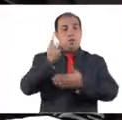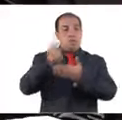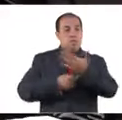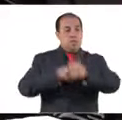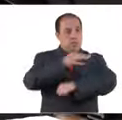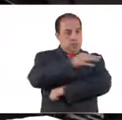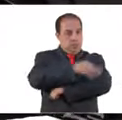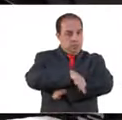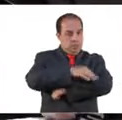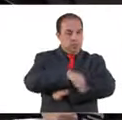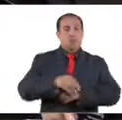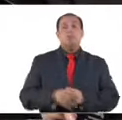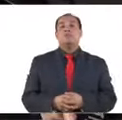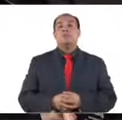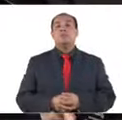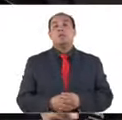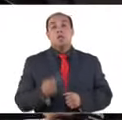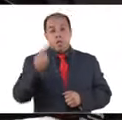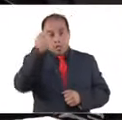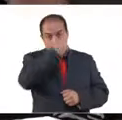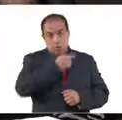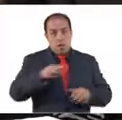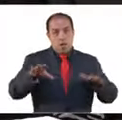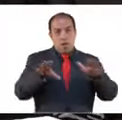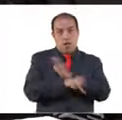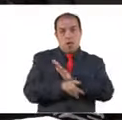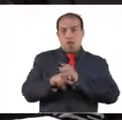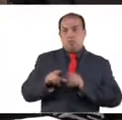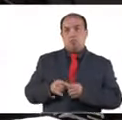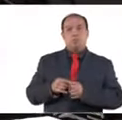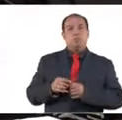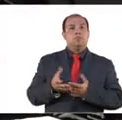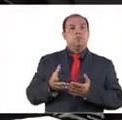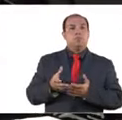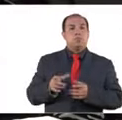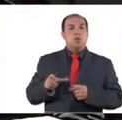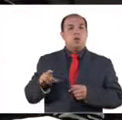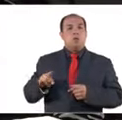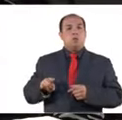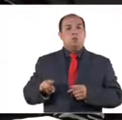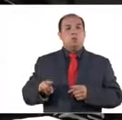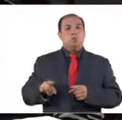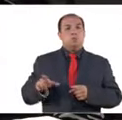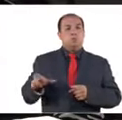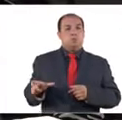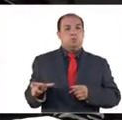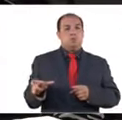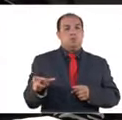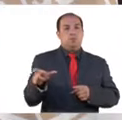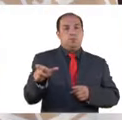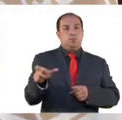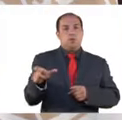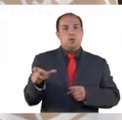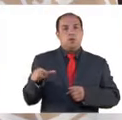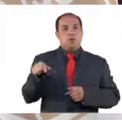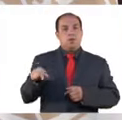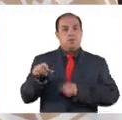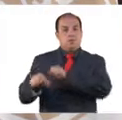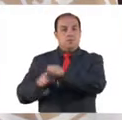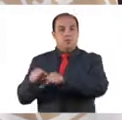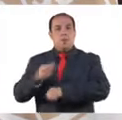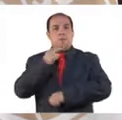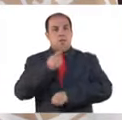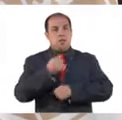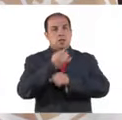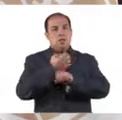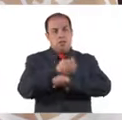¿Se ha analizado el cambio del trazo de la ciclovía, en este caso, porque los vecinos eran lo que reclamaban? Yo preferiría que el Estado de México saque